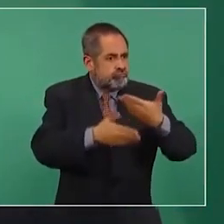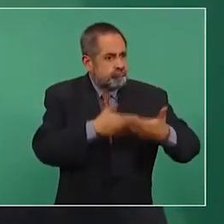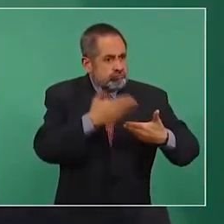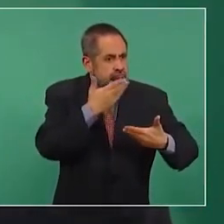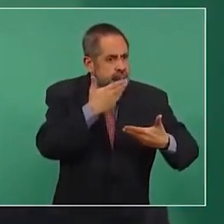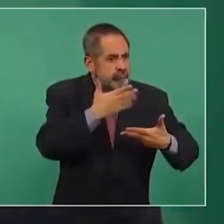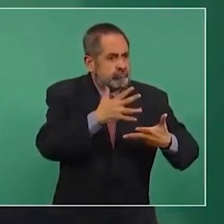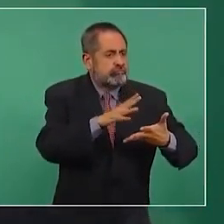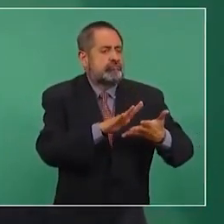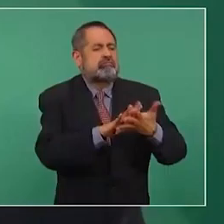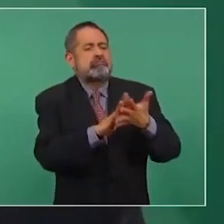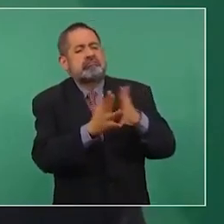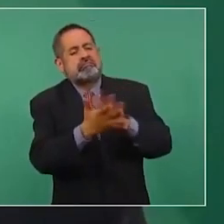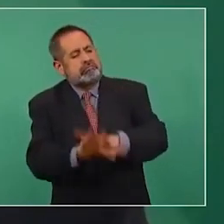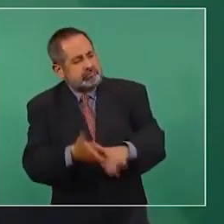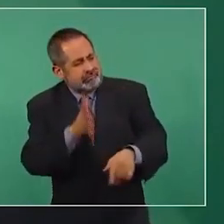termine